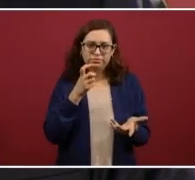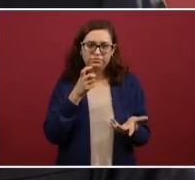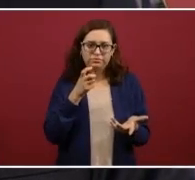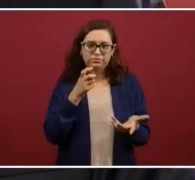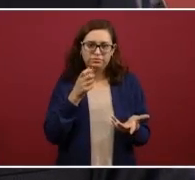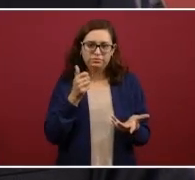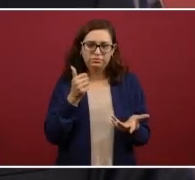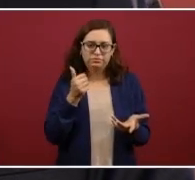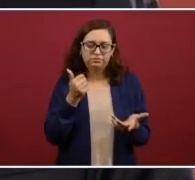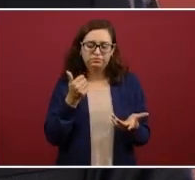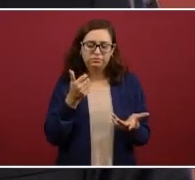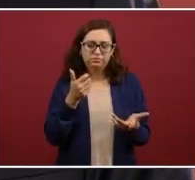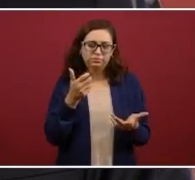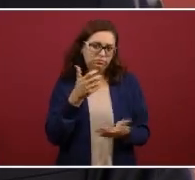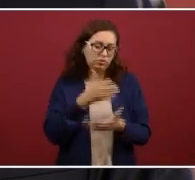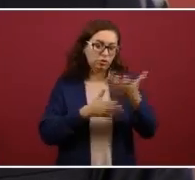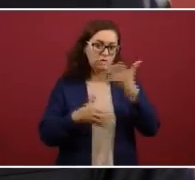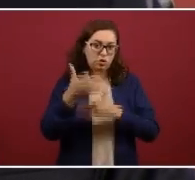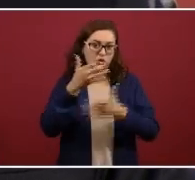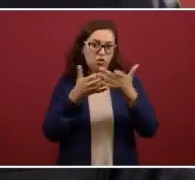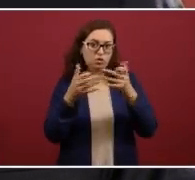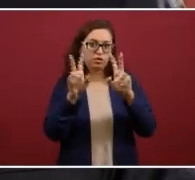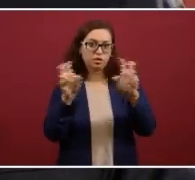los crudos,